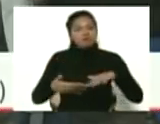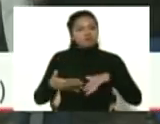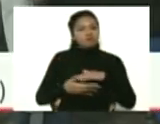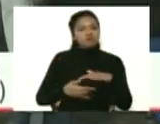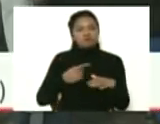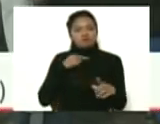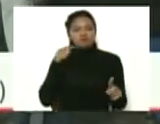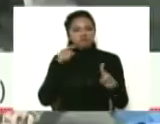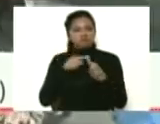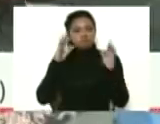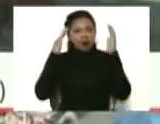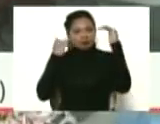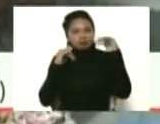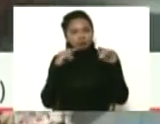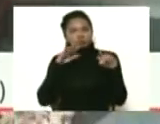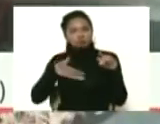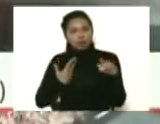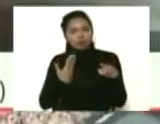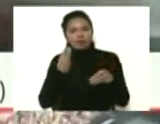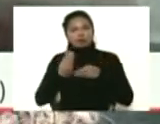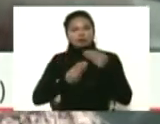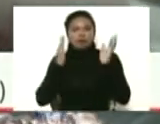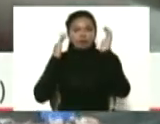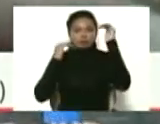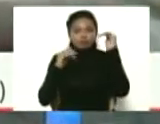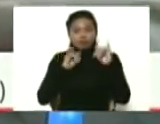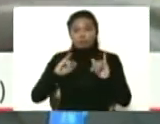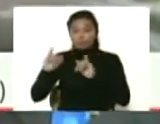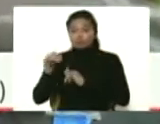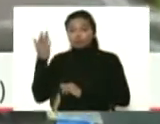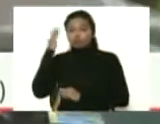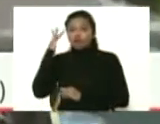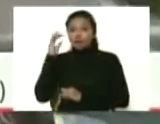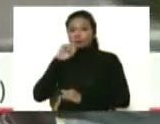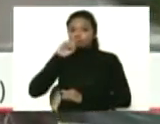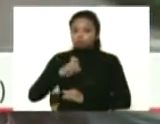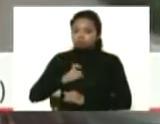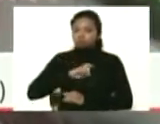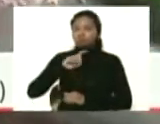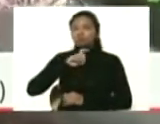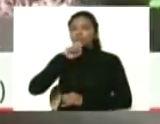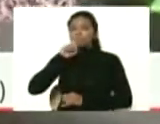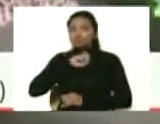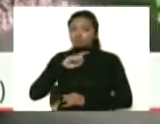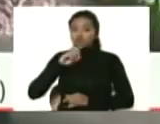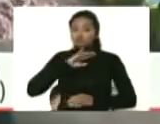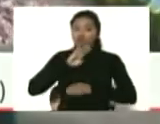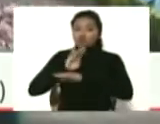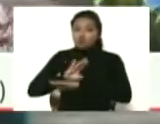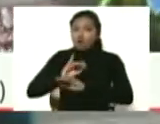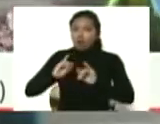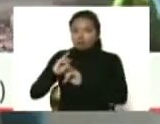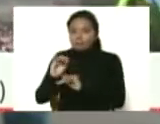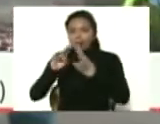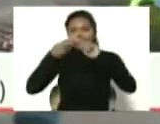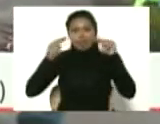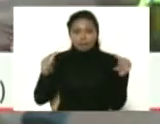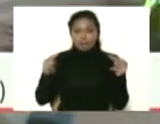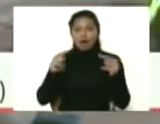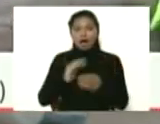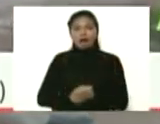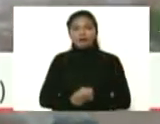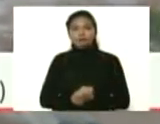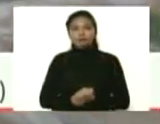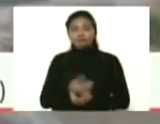y externo que pueda alterar lo que usted hoy celosamente ha resguardado para lo que es nuestro pueblo venezolano, que es la paz. Y en